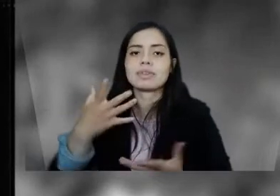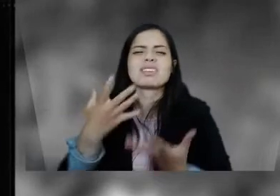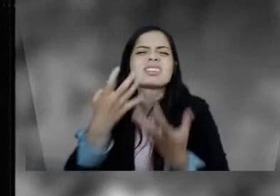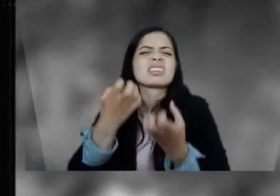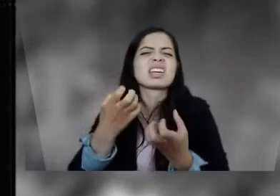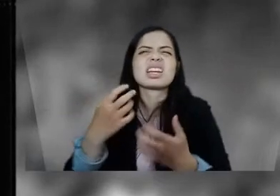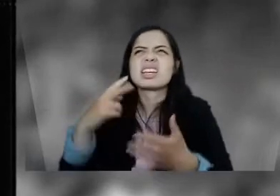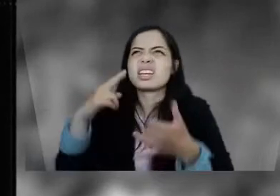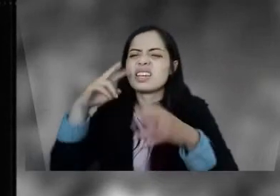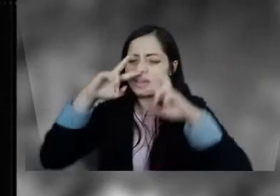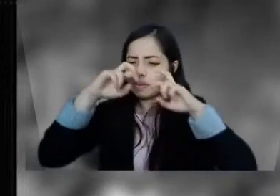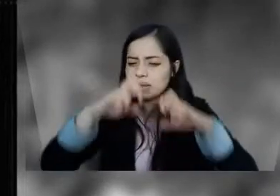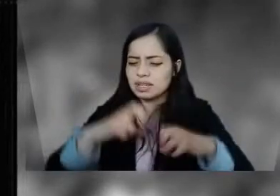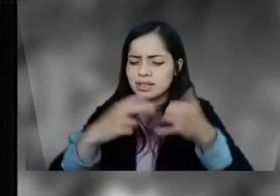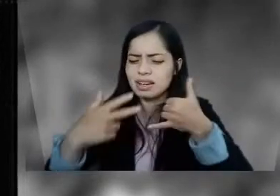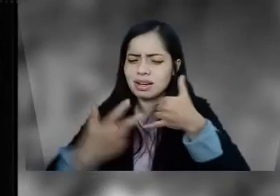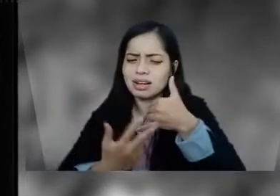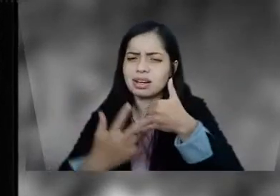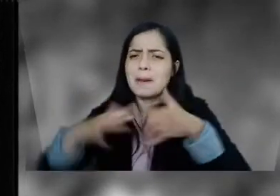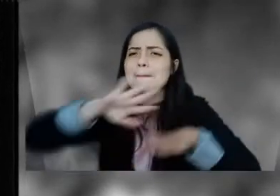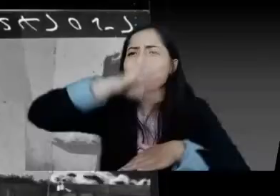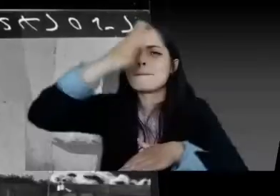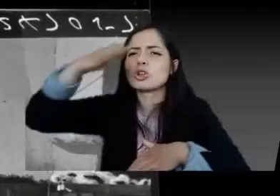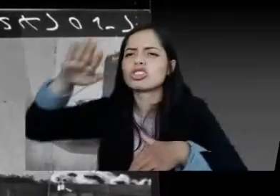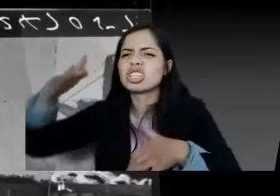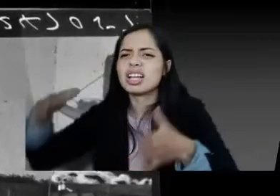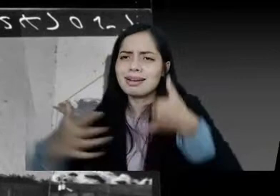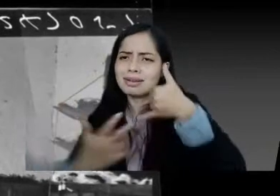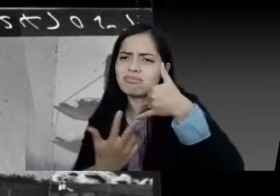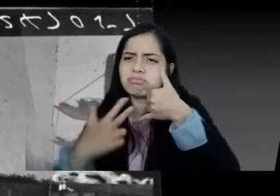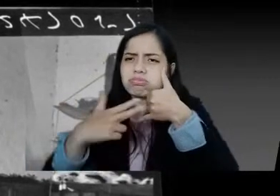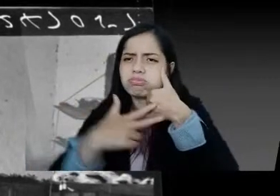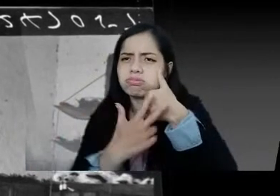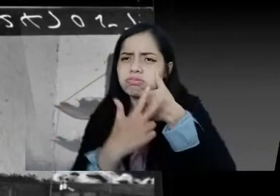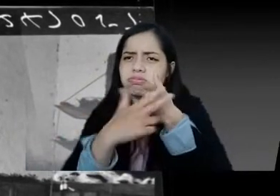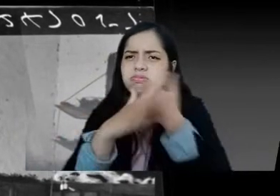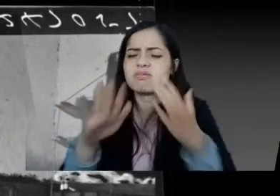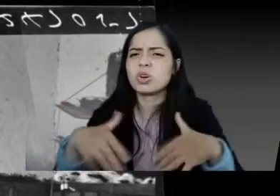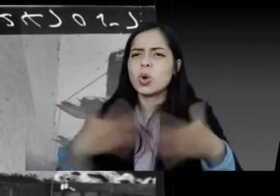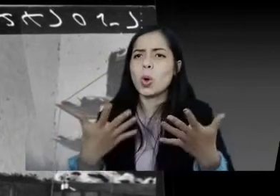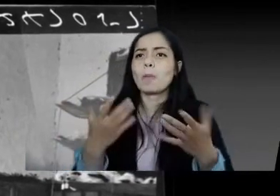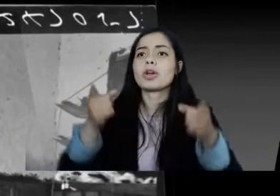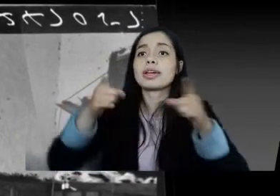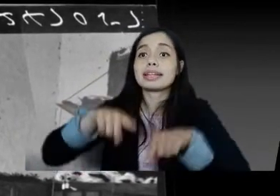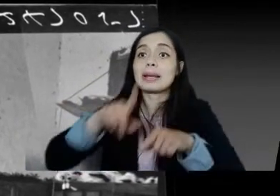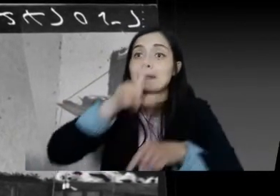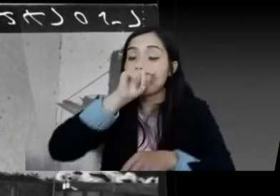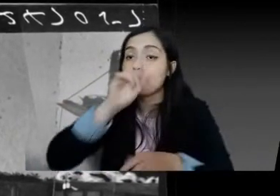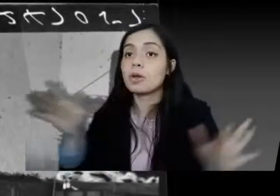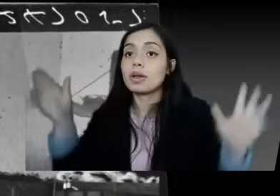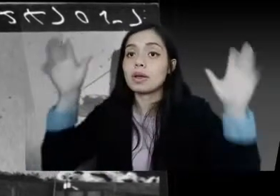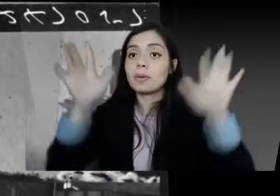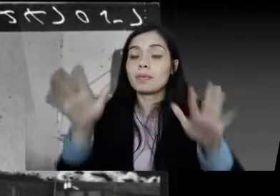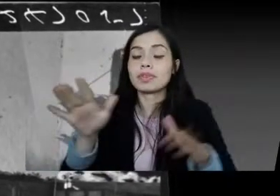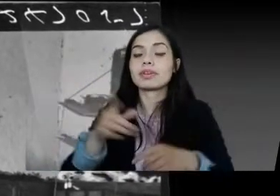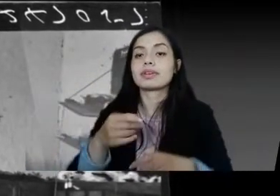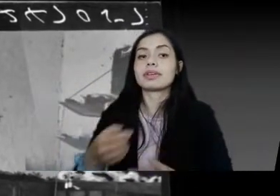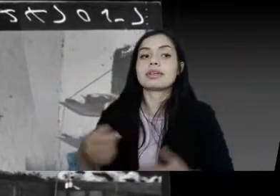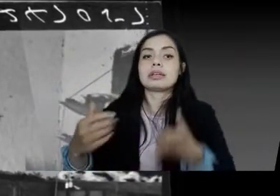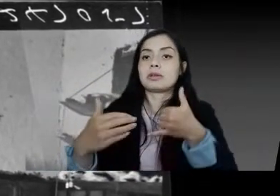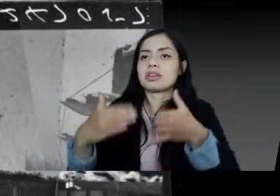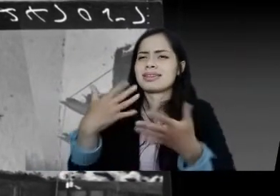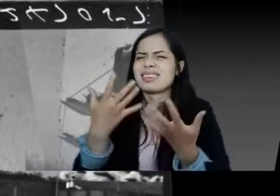localidades, tomando información valiosísima como lo son los casi 16.000 especímenes de aves que reposan en museos y colecciones